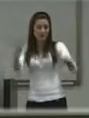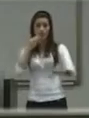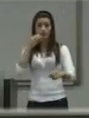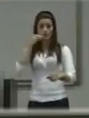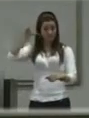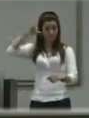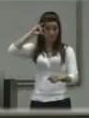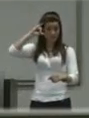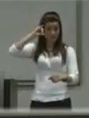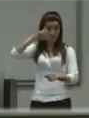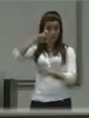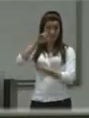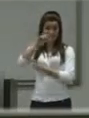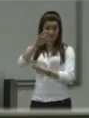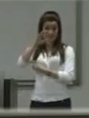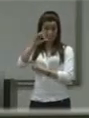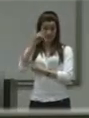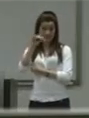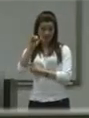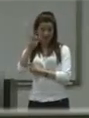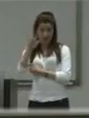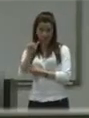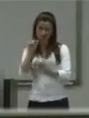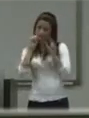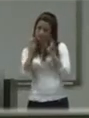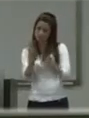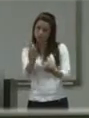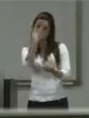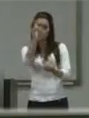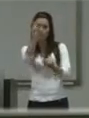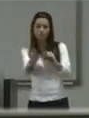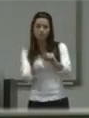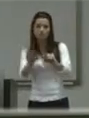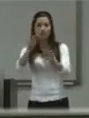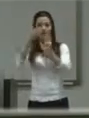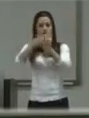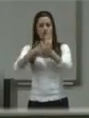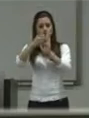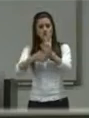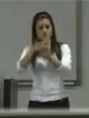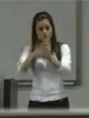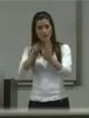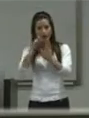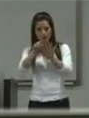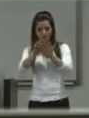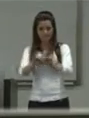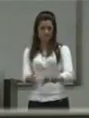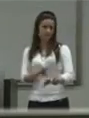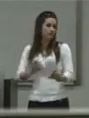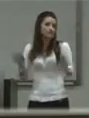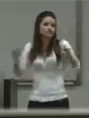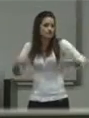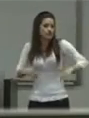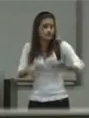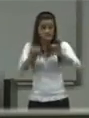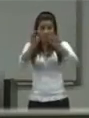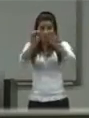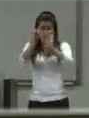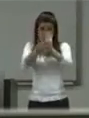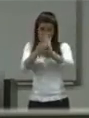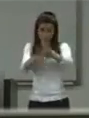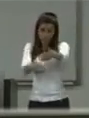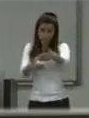cuál es el diagnóstico que tiene la persona Cuál es la apreciación diagnóstica pero no nos dice nada sobre en qué